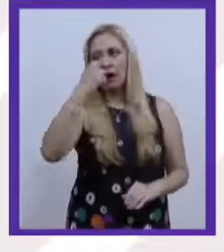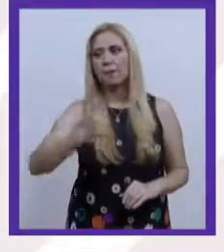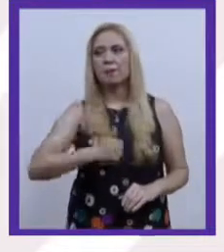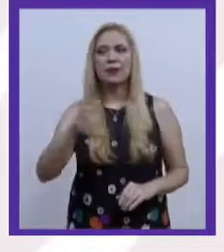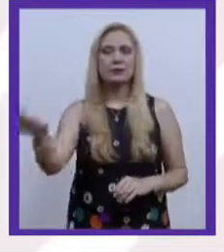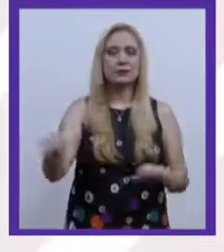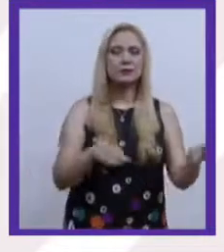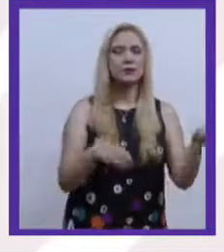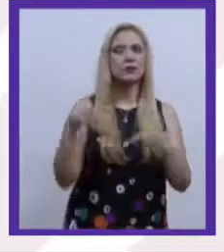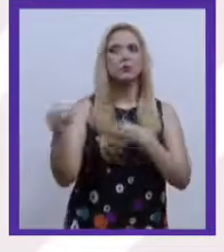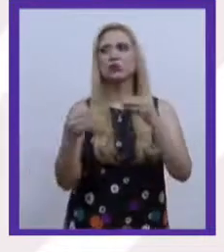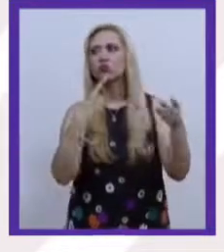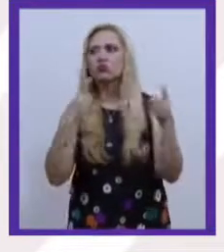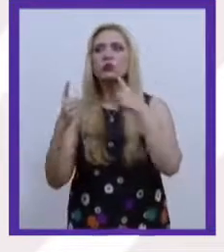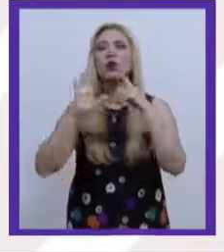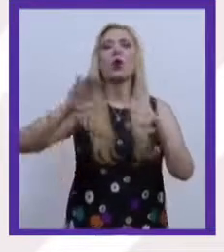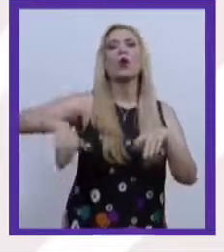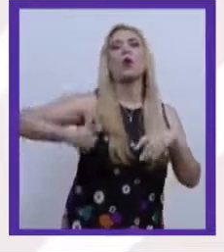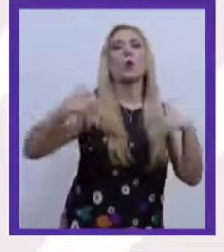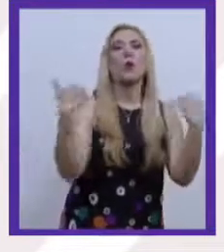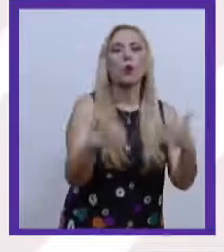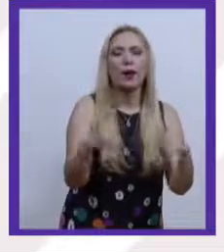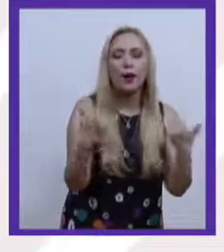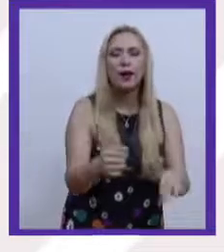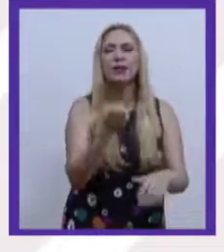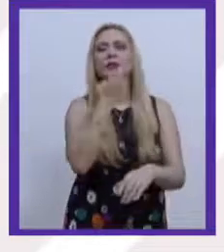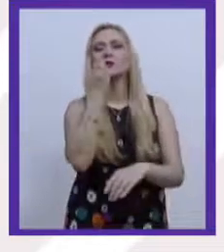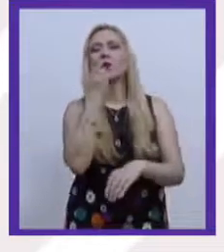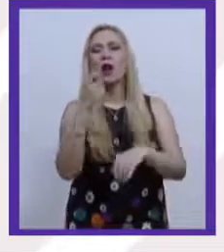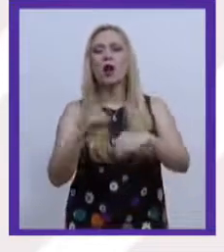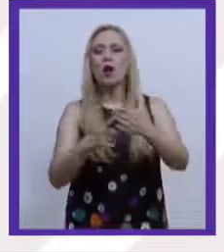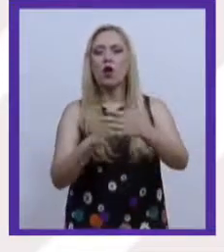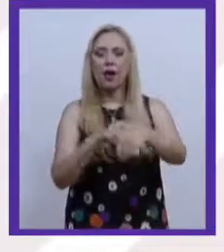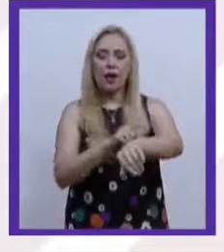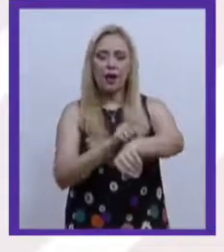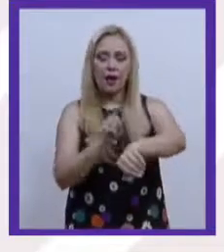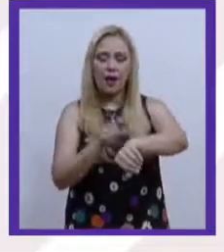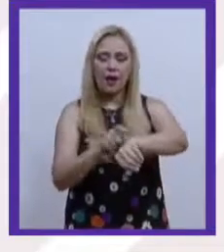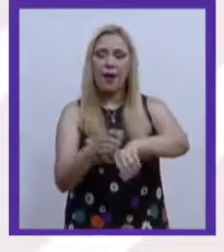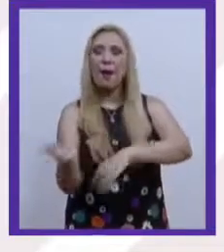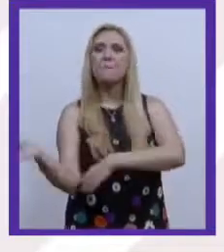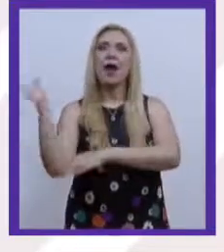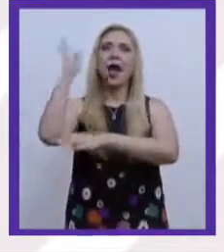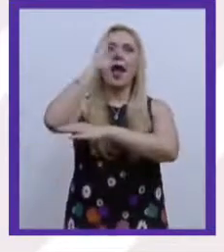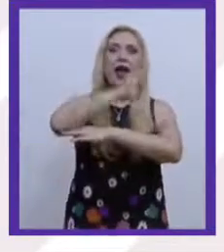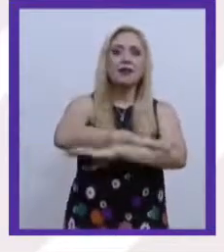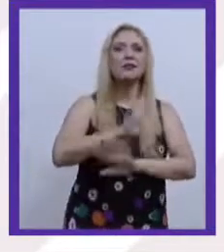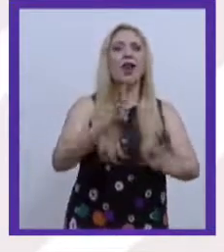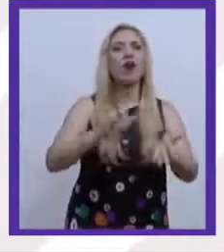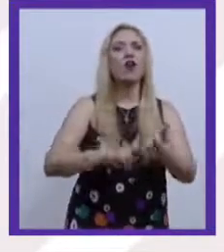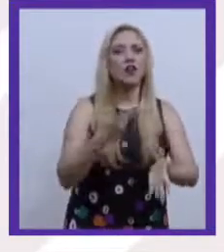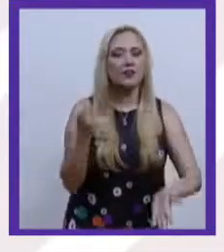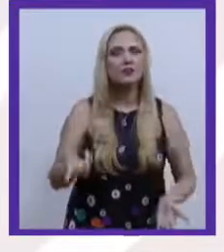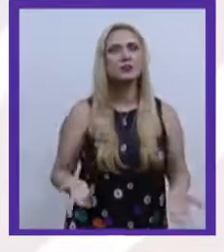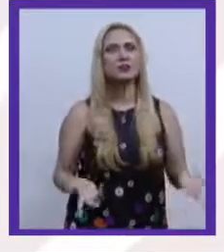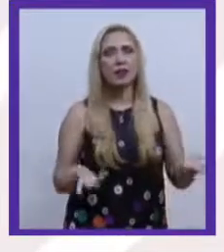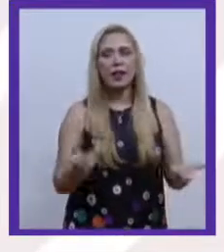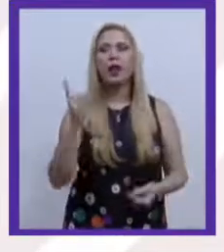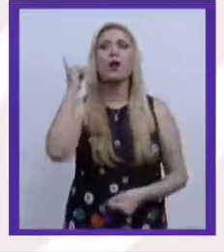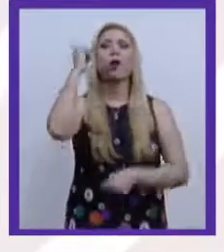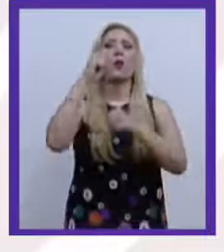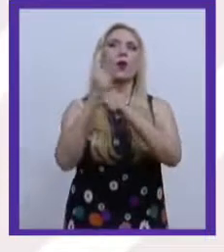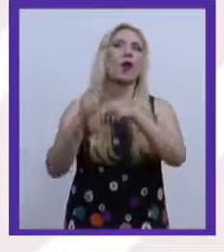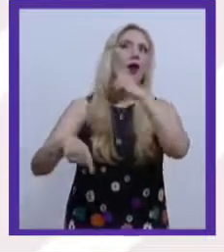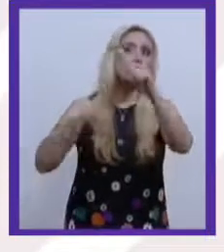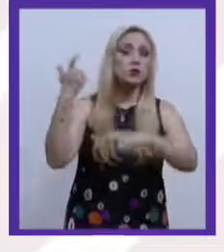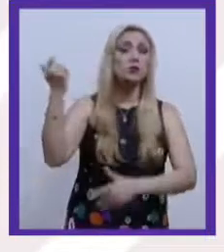estado discutiendo sobre estancias infantiles, escuelas de tiempo completo, que parece que ya regresaron, en fin. ¿no? Y después al siguiente año, pues